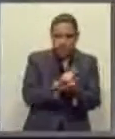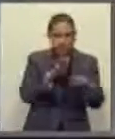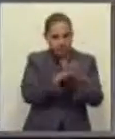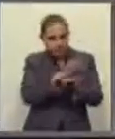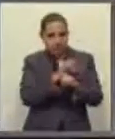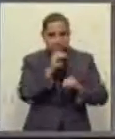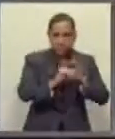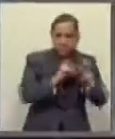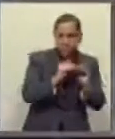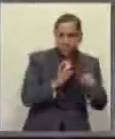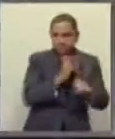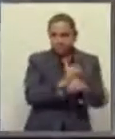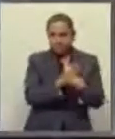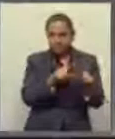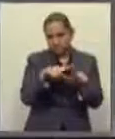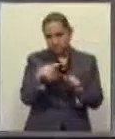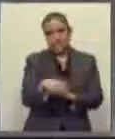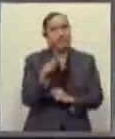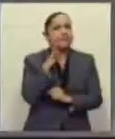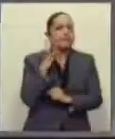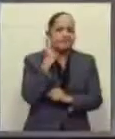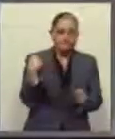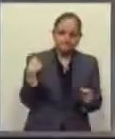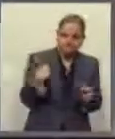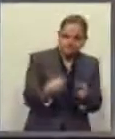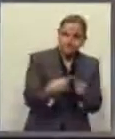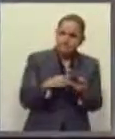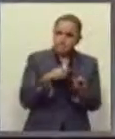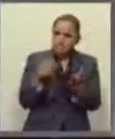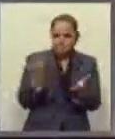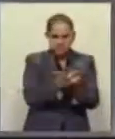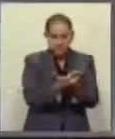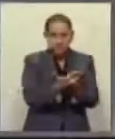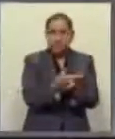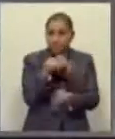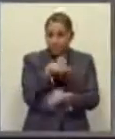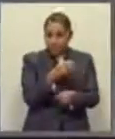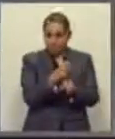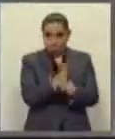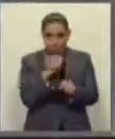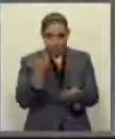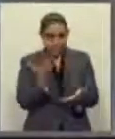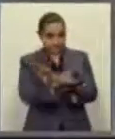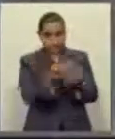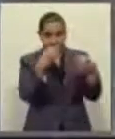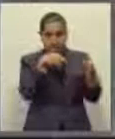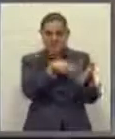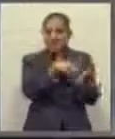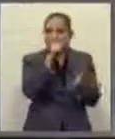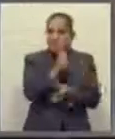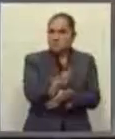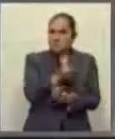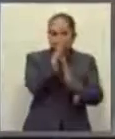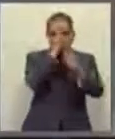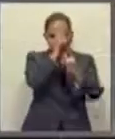Cámara, esta es una de las pocas propuestas que coinciden con los compromisos que tenemos